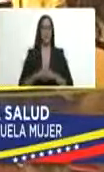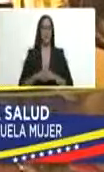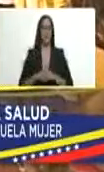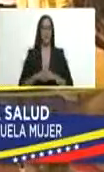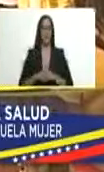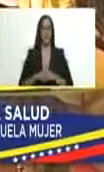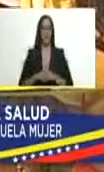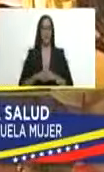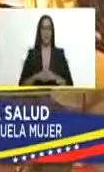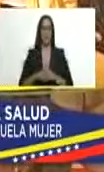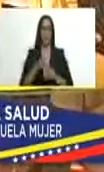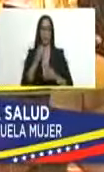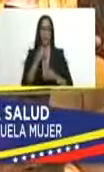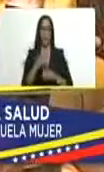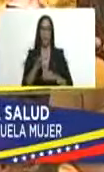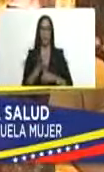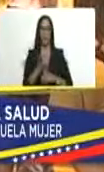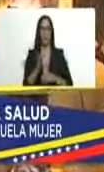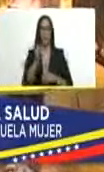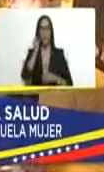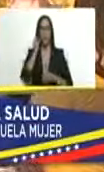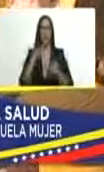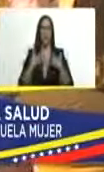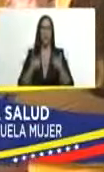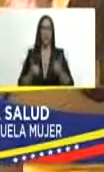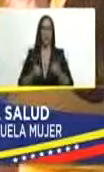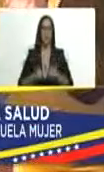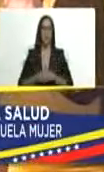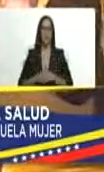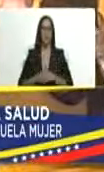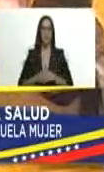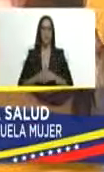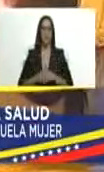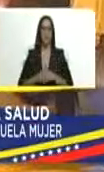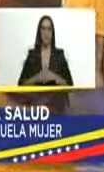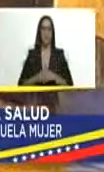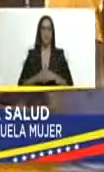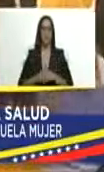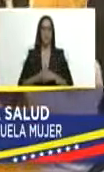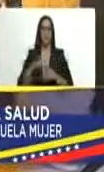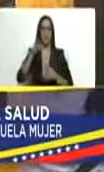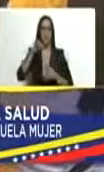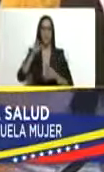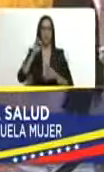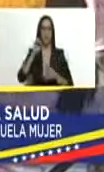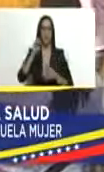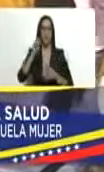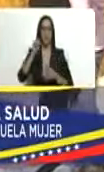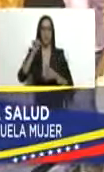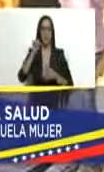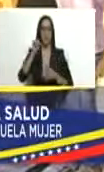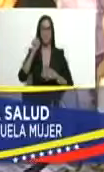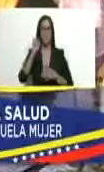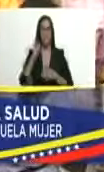una extraordinaria mujer de la salud que se llama Joyce, presidente. Joyce. Bueno, la